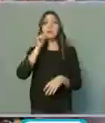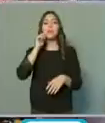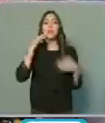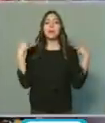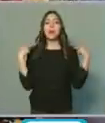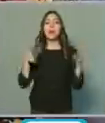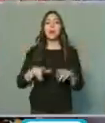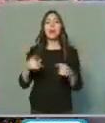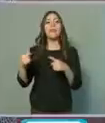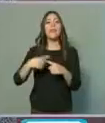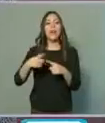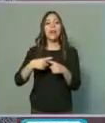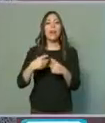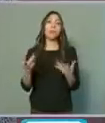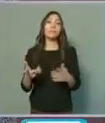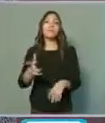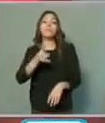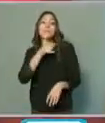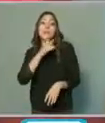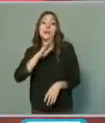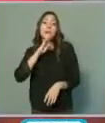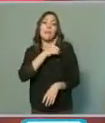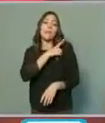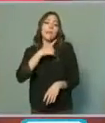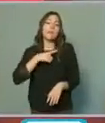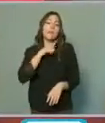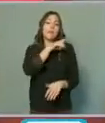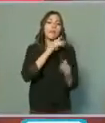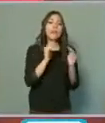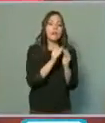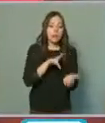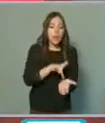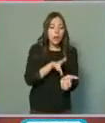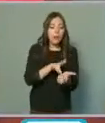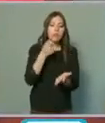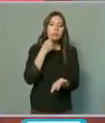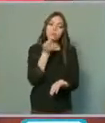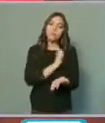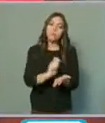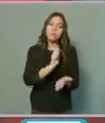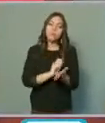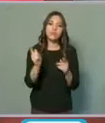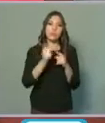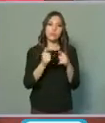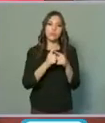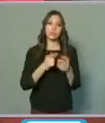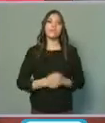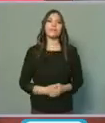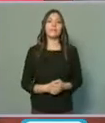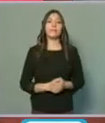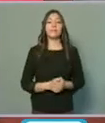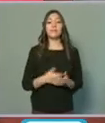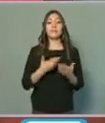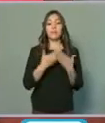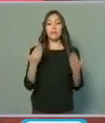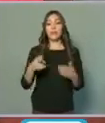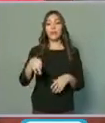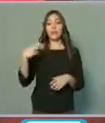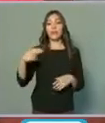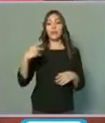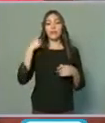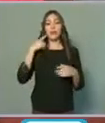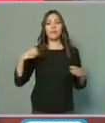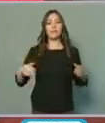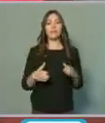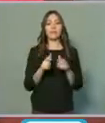que apoyar para que el niño las pueda realizar. Cuéntanos un poquito. Ok, bueno, pues primero a nombre de la Alianza de Maestros, una vez más, muchas gracias por recibirnos. Gracias a